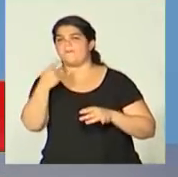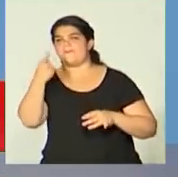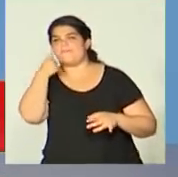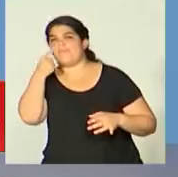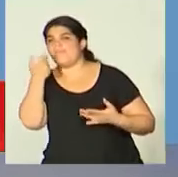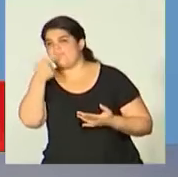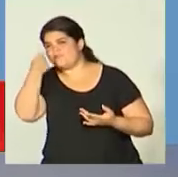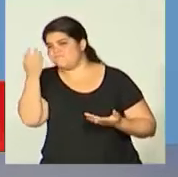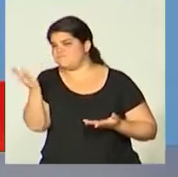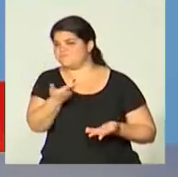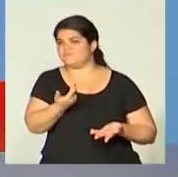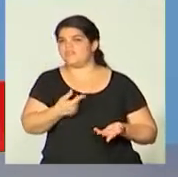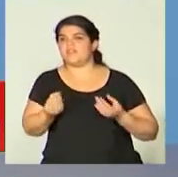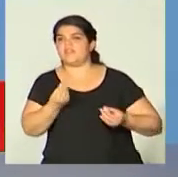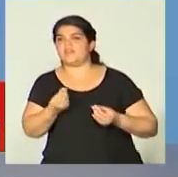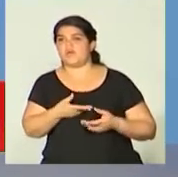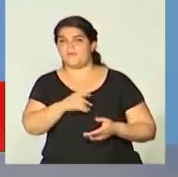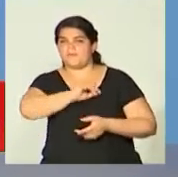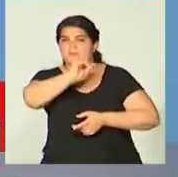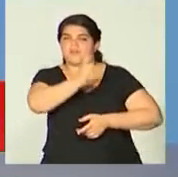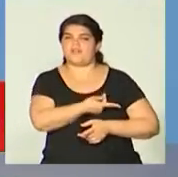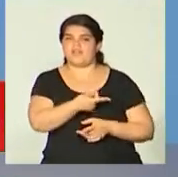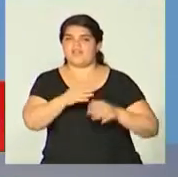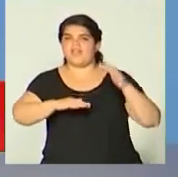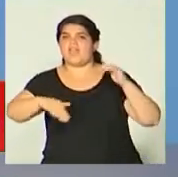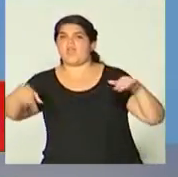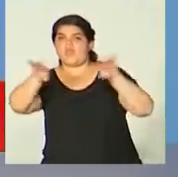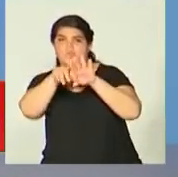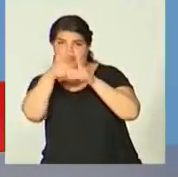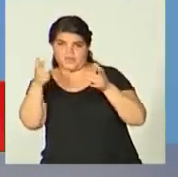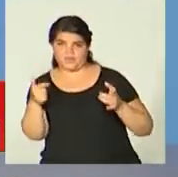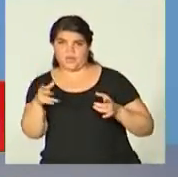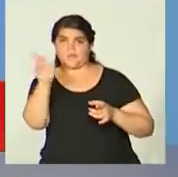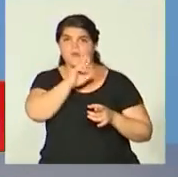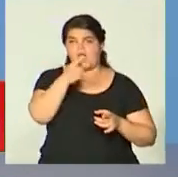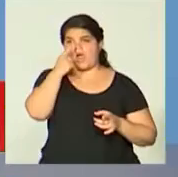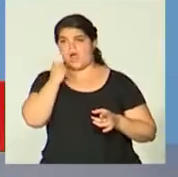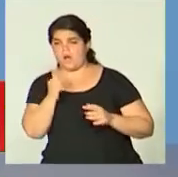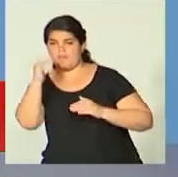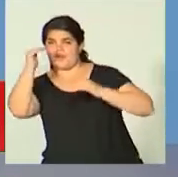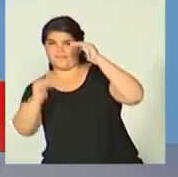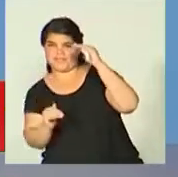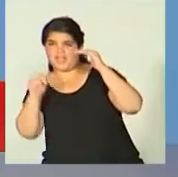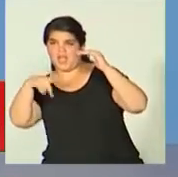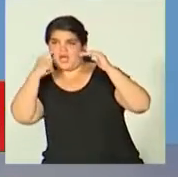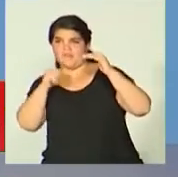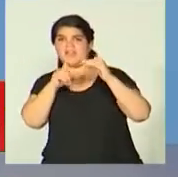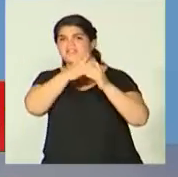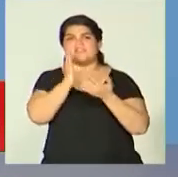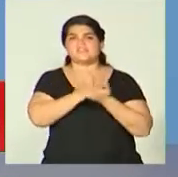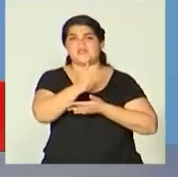relaciones de poder desigualdad y y la violencia que se generan entre hombres y mujeres responde a un patriarcado y a un modelo machista